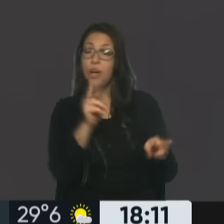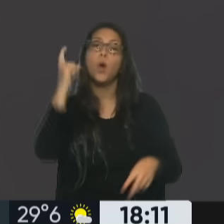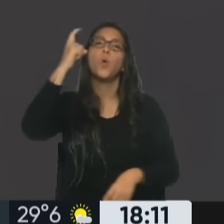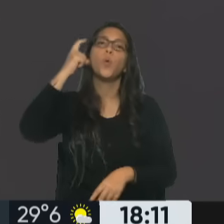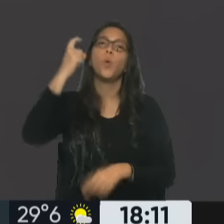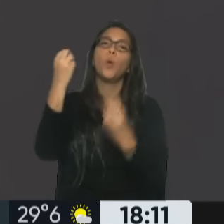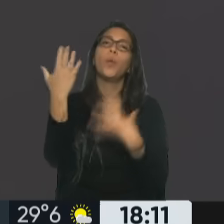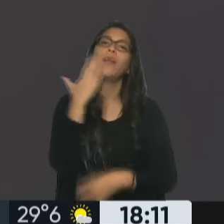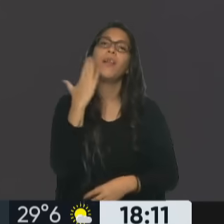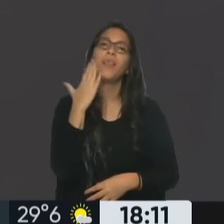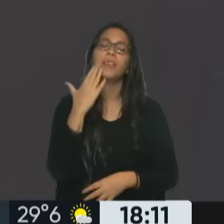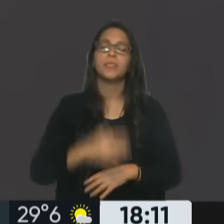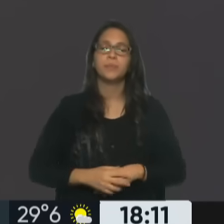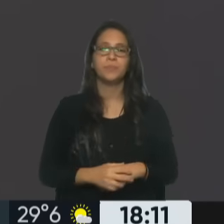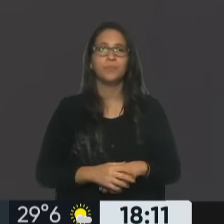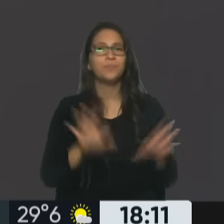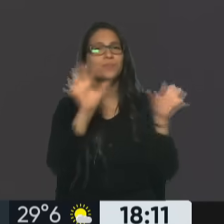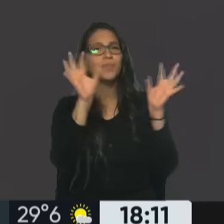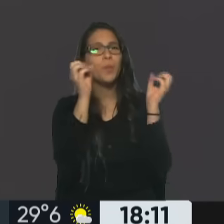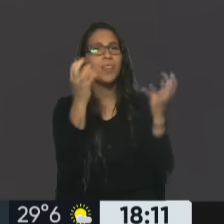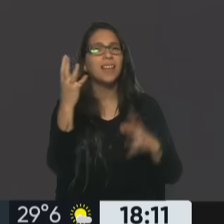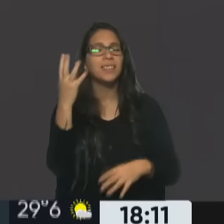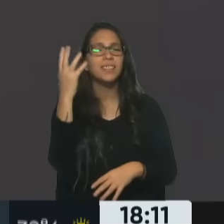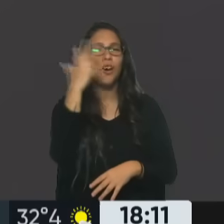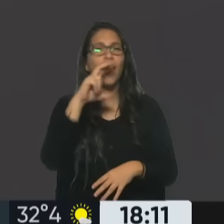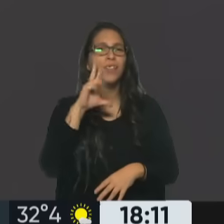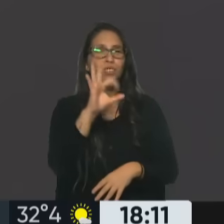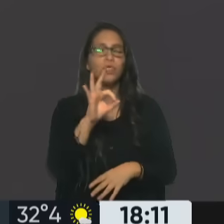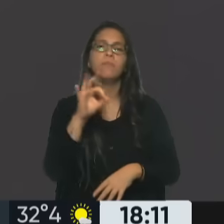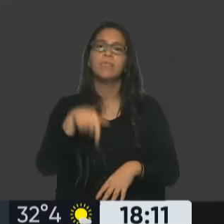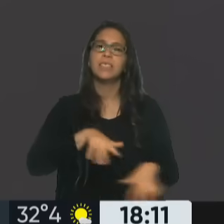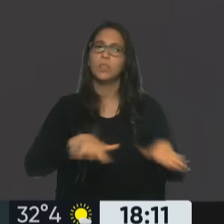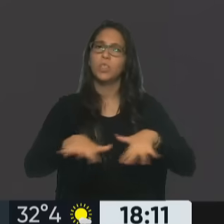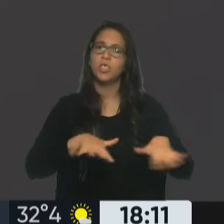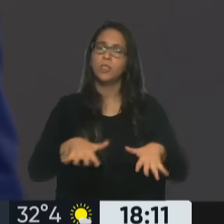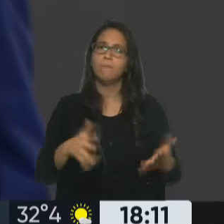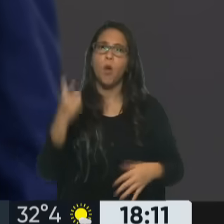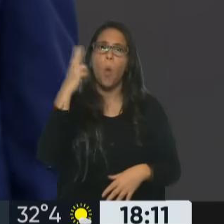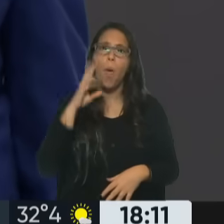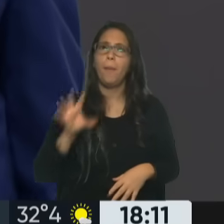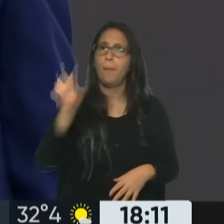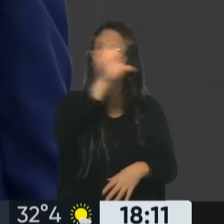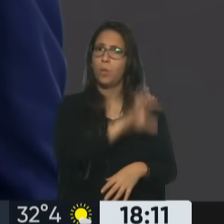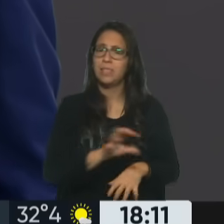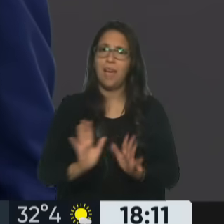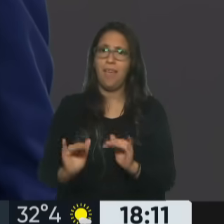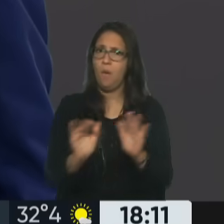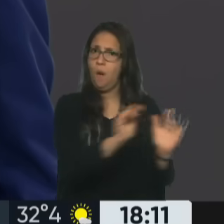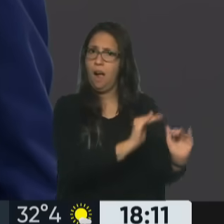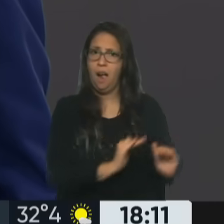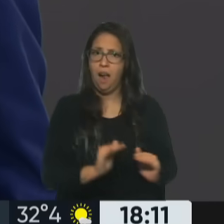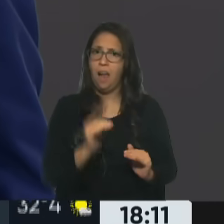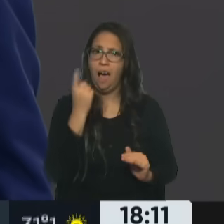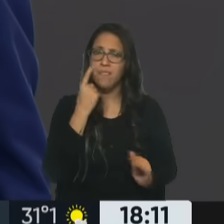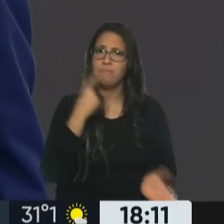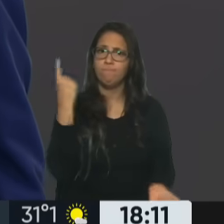Buenas tardes situ que por menos otras provinci están considerando si toman una